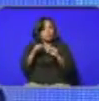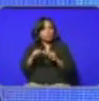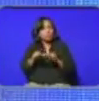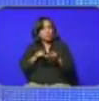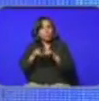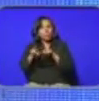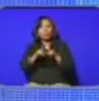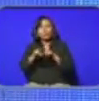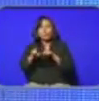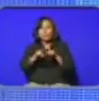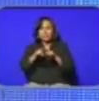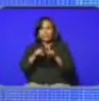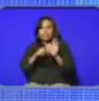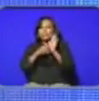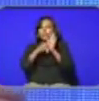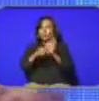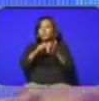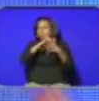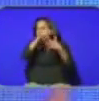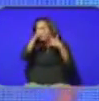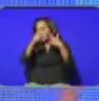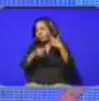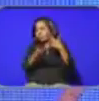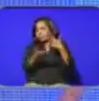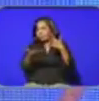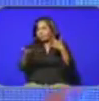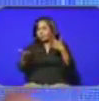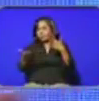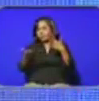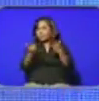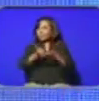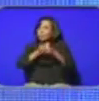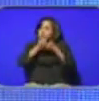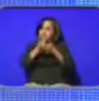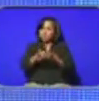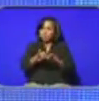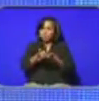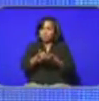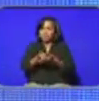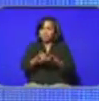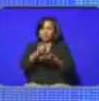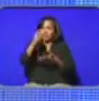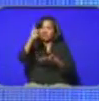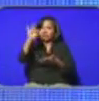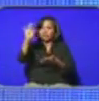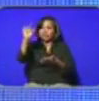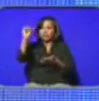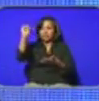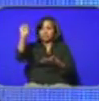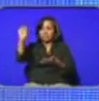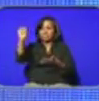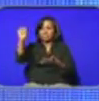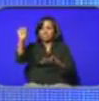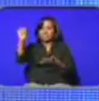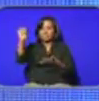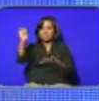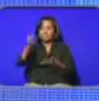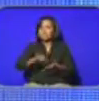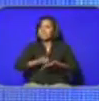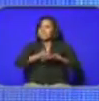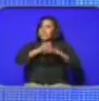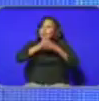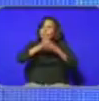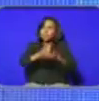es otro elemento fundamental. Entonces, la oferta del ICSE es una oferta para todo ese